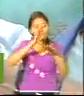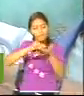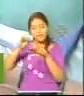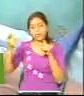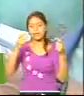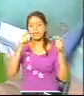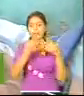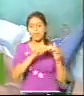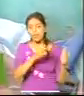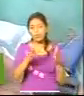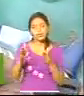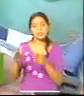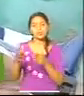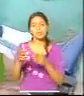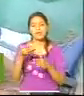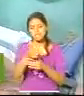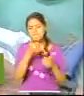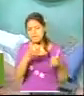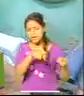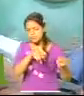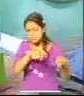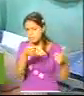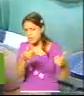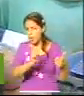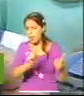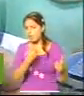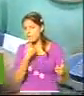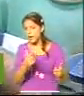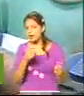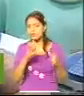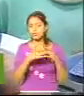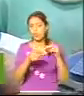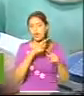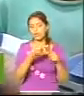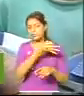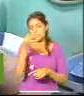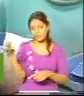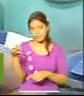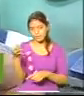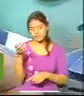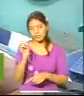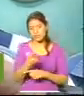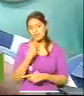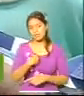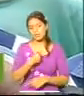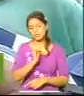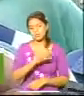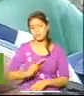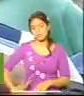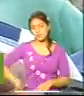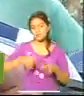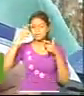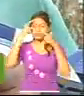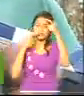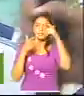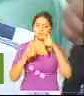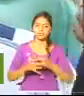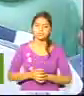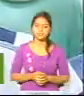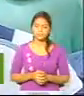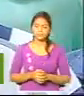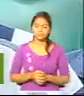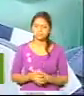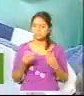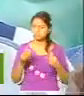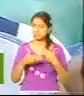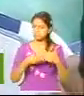cómo ordenar, si va la siembra bien, esto, que salga todas las cosas perfectas, pues, como dice nuestro comandante Chávez. ¿Y cómo